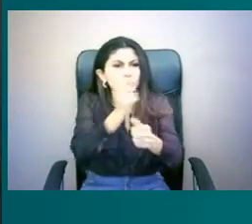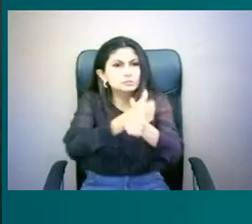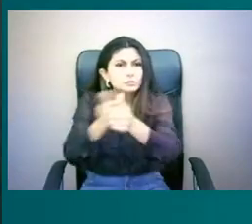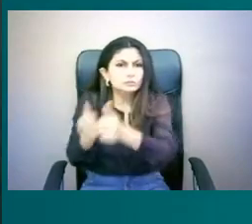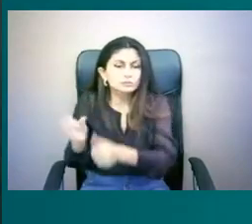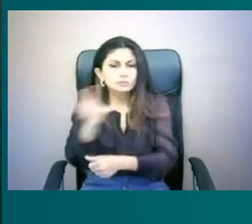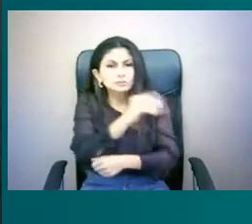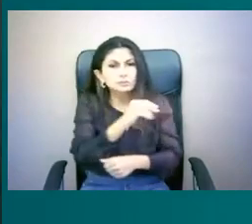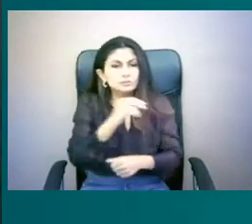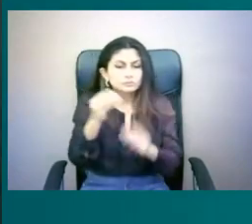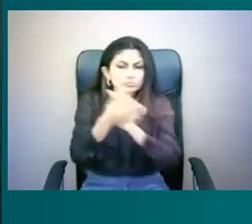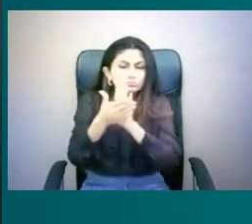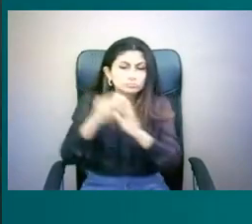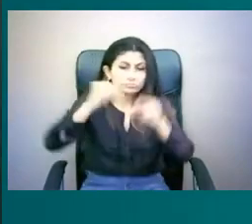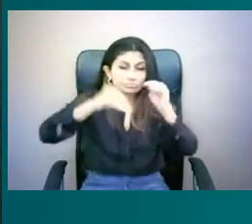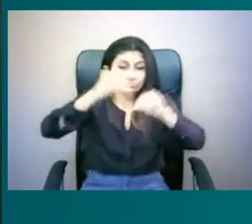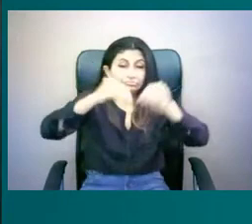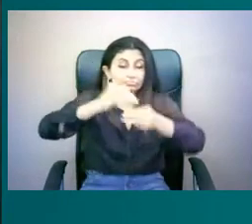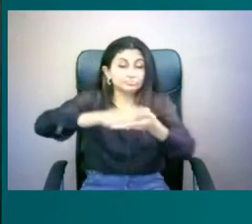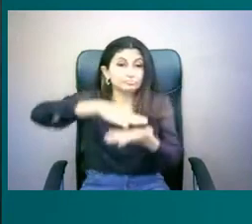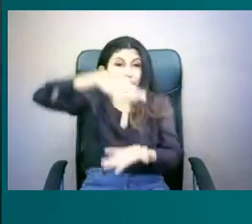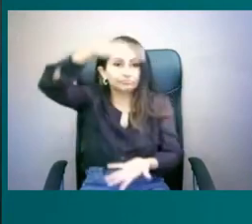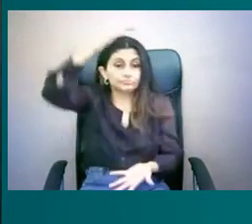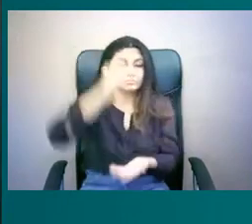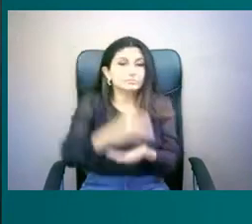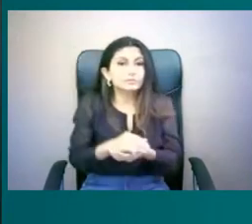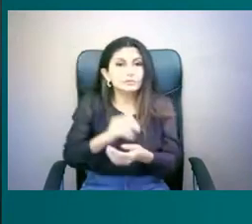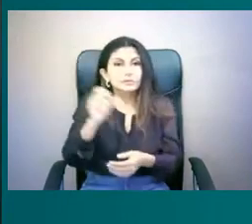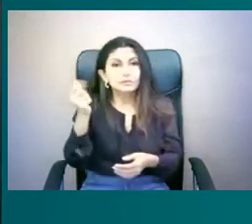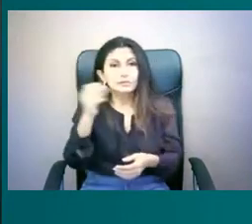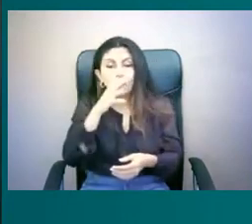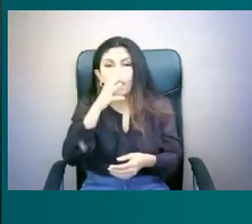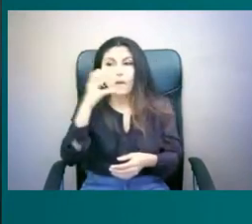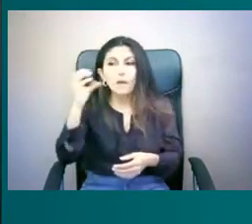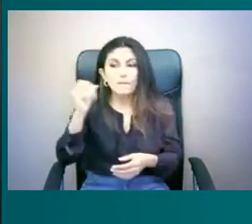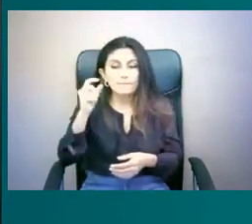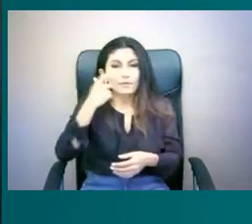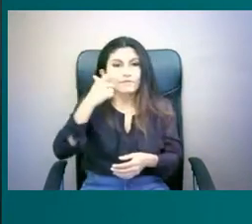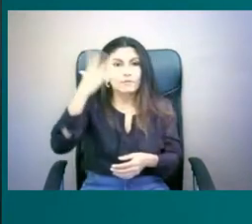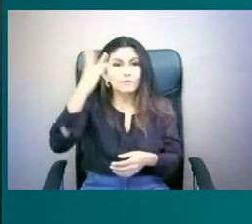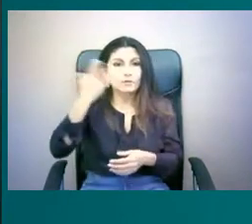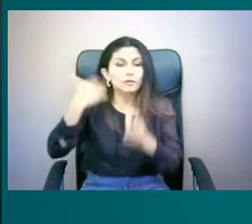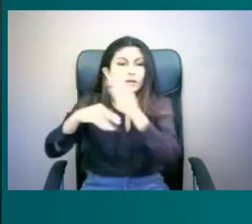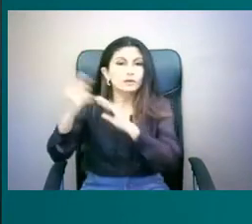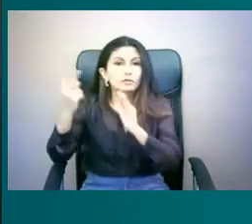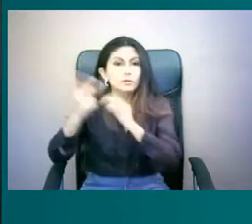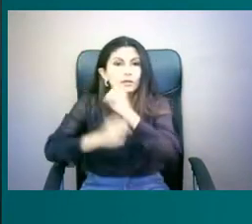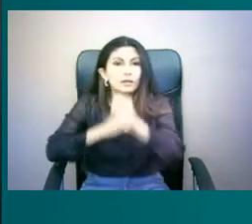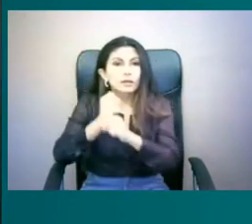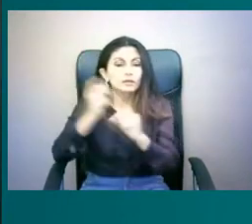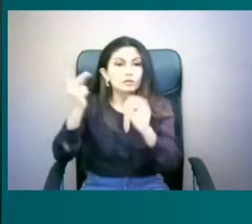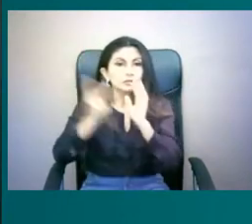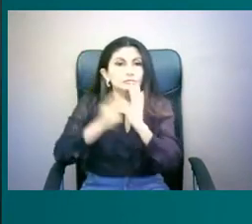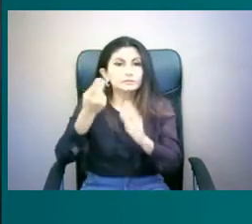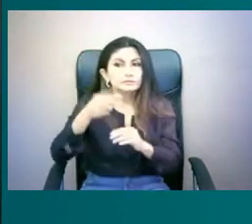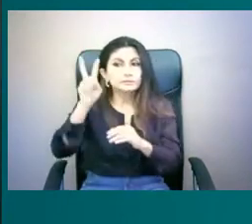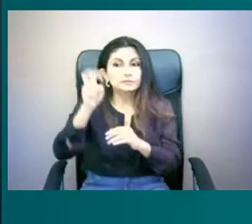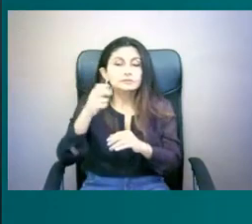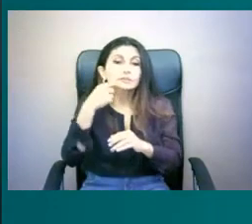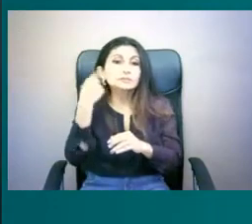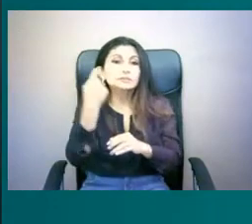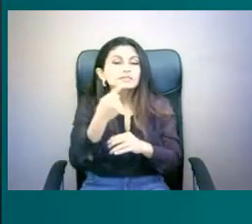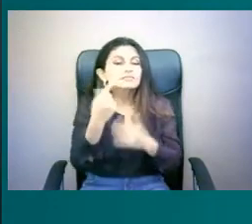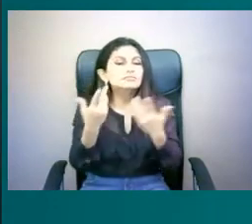lo decía Taplin en uno de sus documentos, un autor, recuerdo por allá en el año 2017, que decía